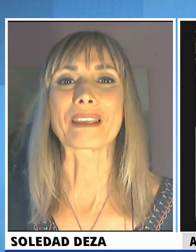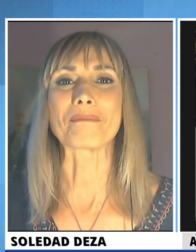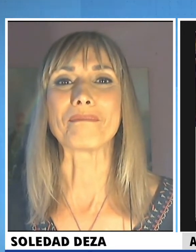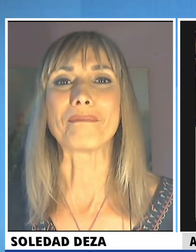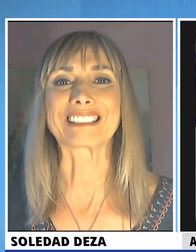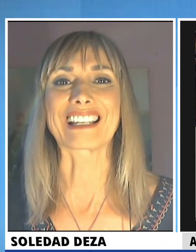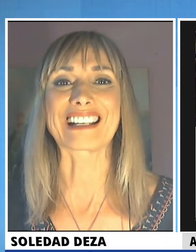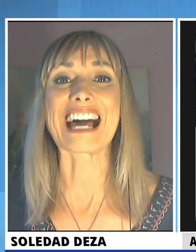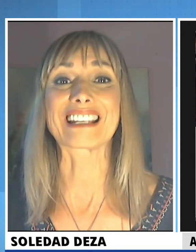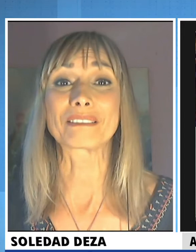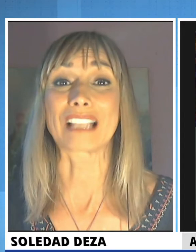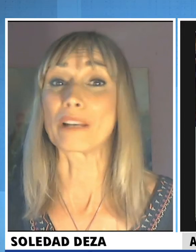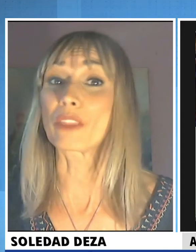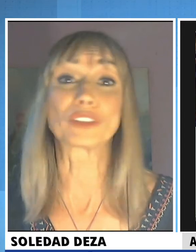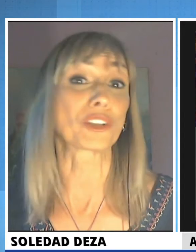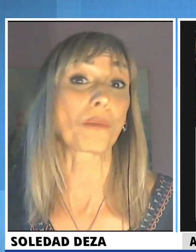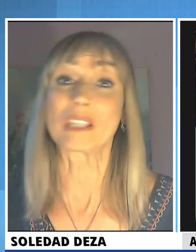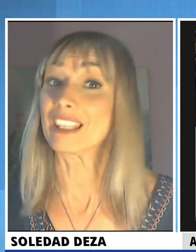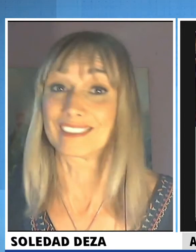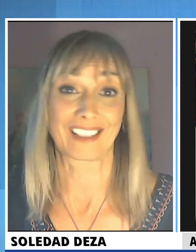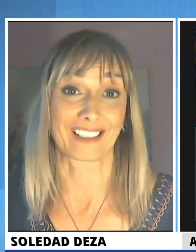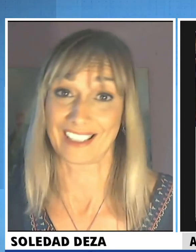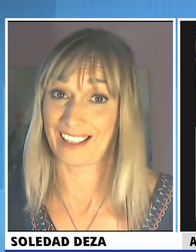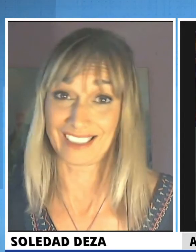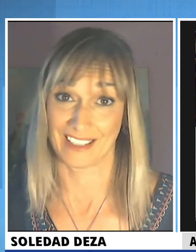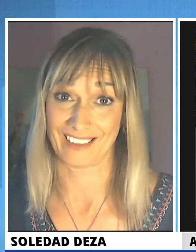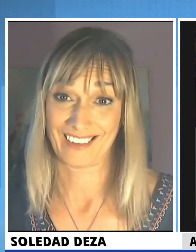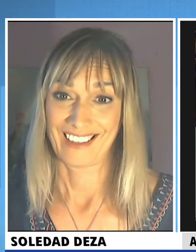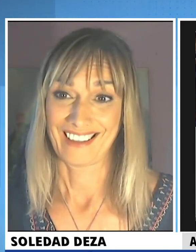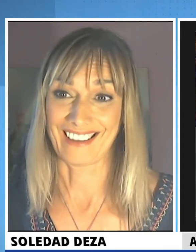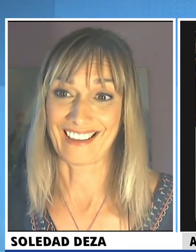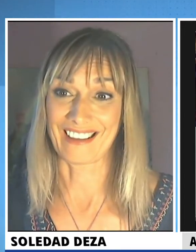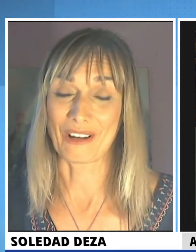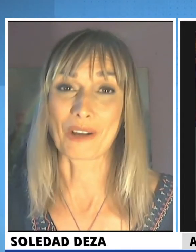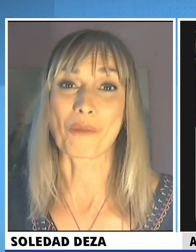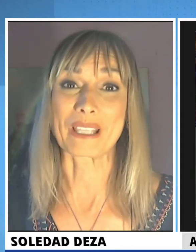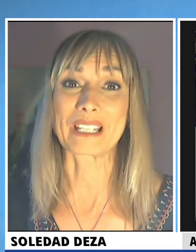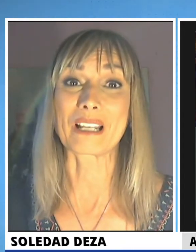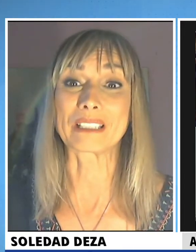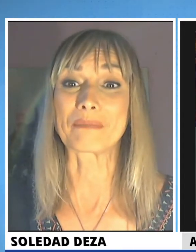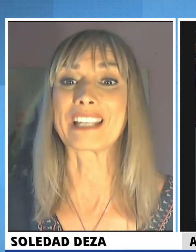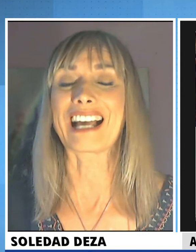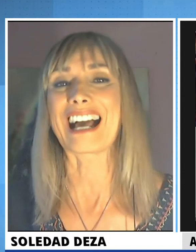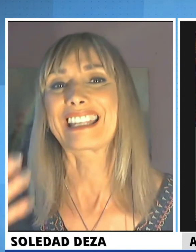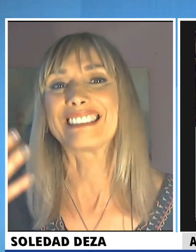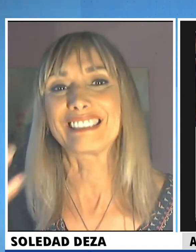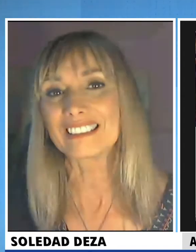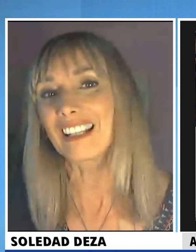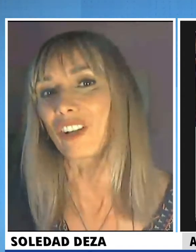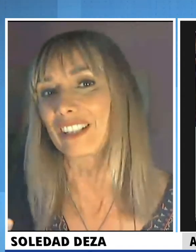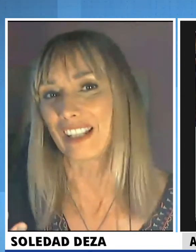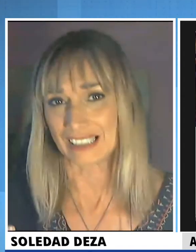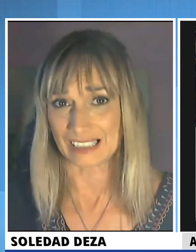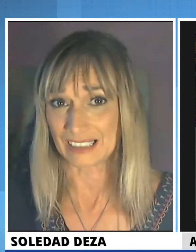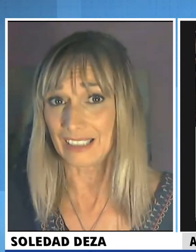de maternar, tal vez donde no piden que sea así. Acompañar a la víctima a que entienda lo que